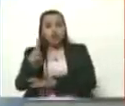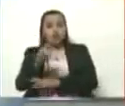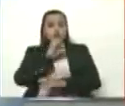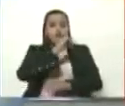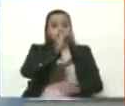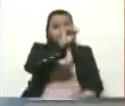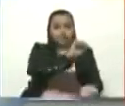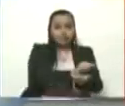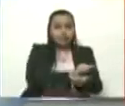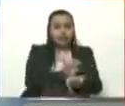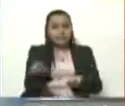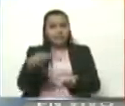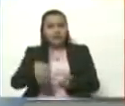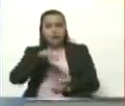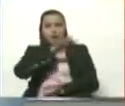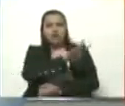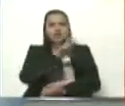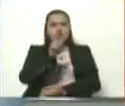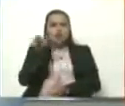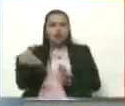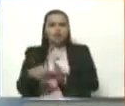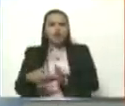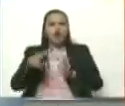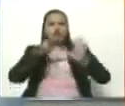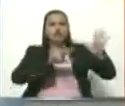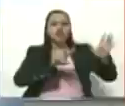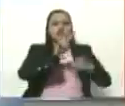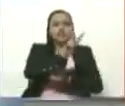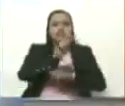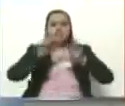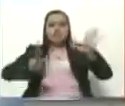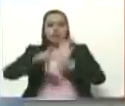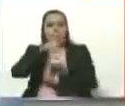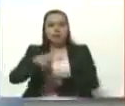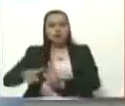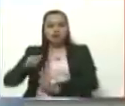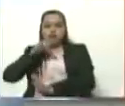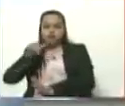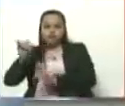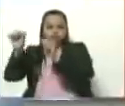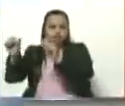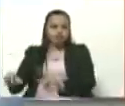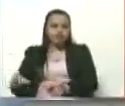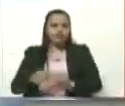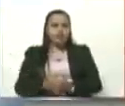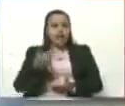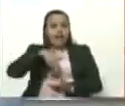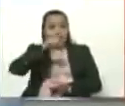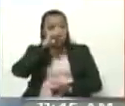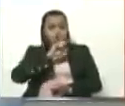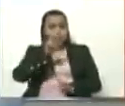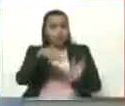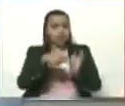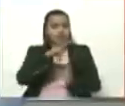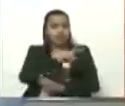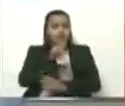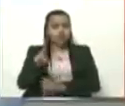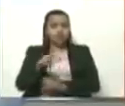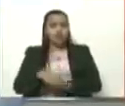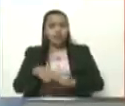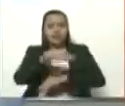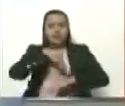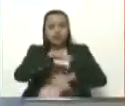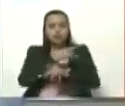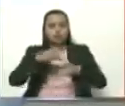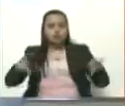42 mil 827 acusaciones en total en lo que va de este año 2021 el ministerio